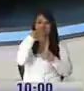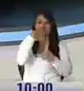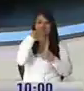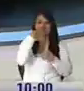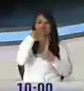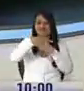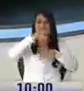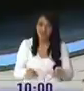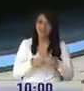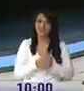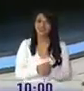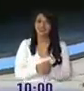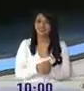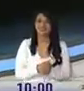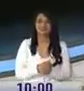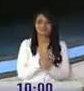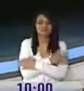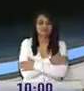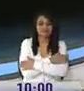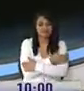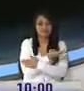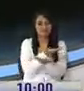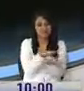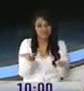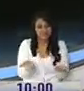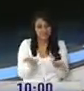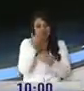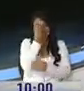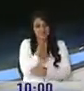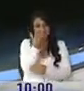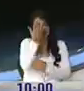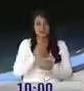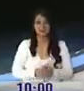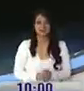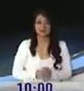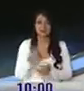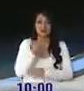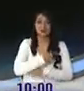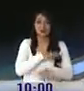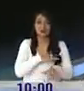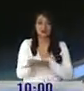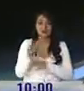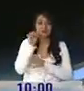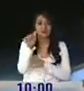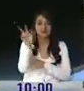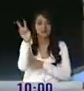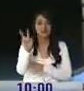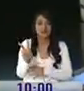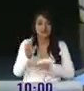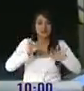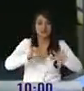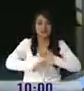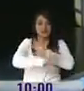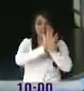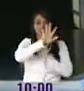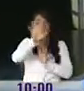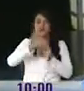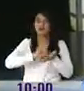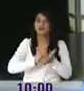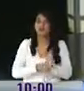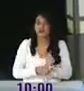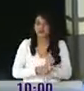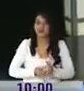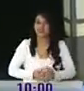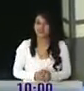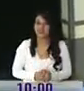Ecuador un gran abrazo para todos ustedes y excelente día vivan Un día a la vez mañana viernes 6:55 de la mañana